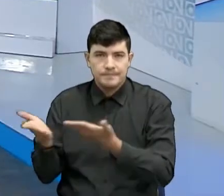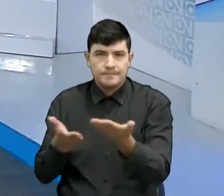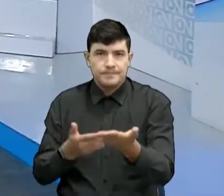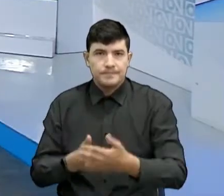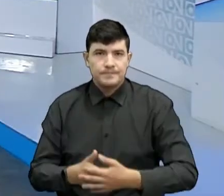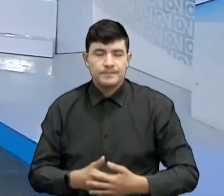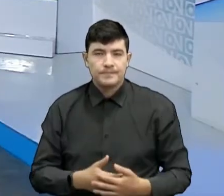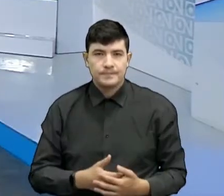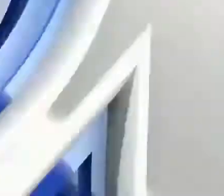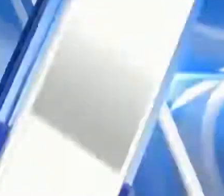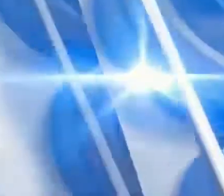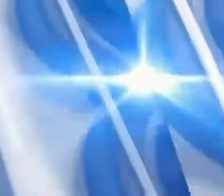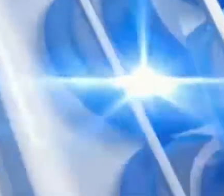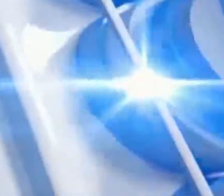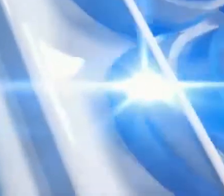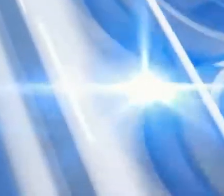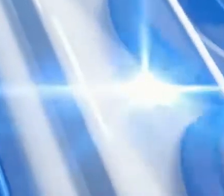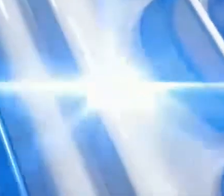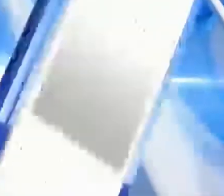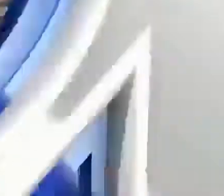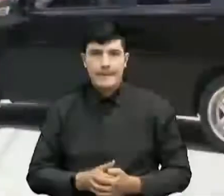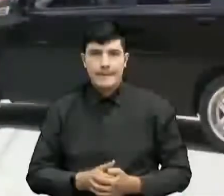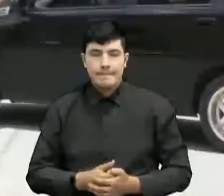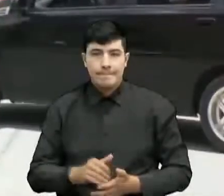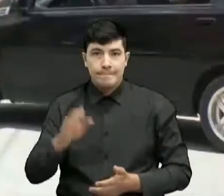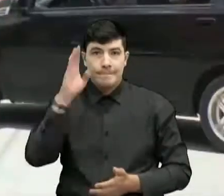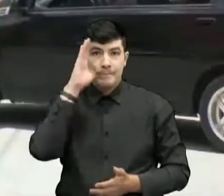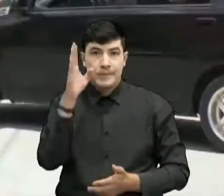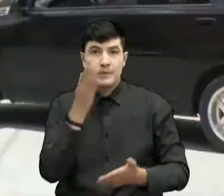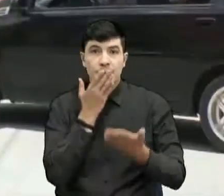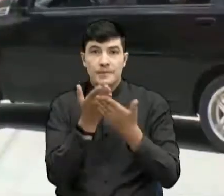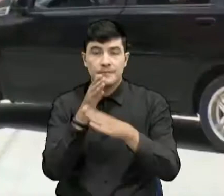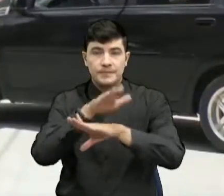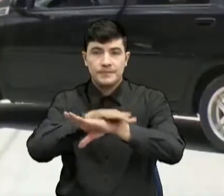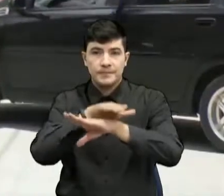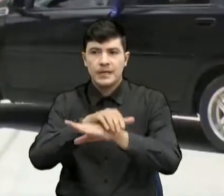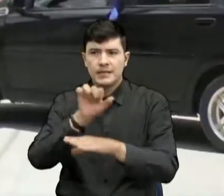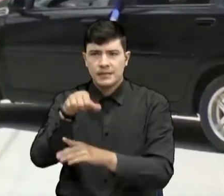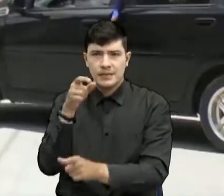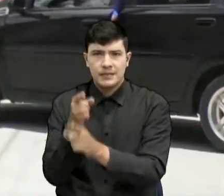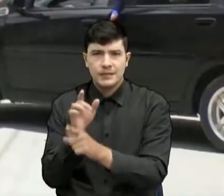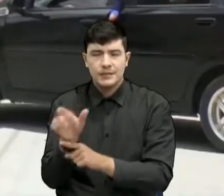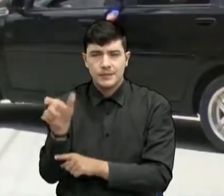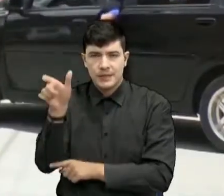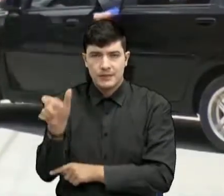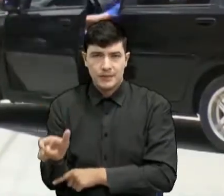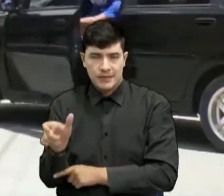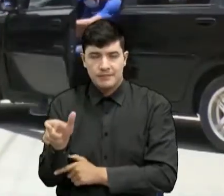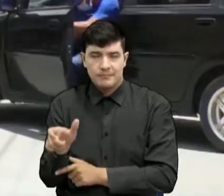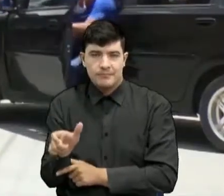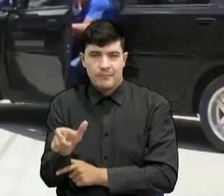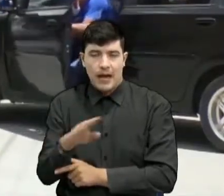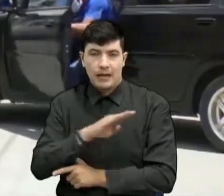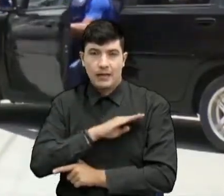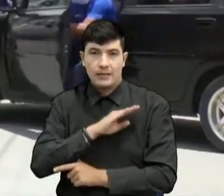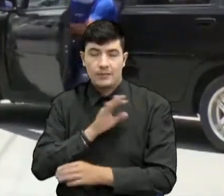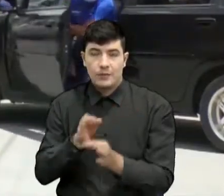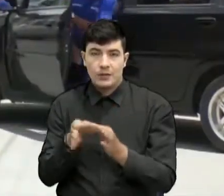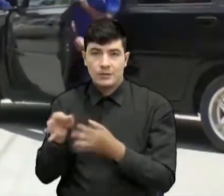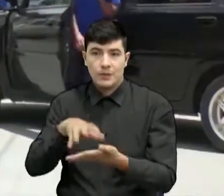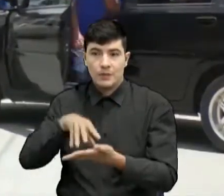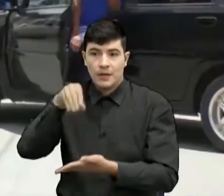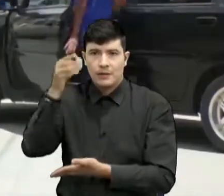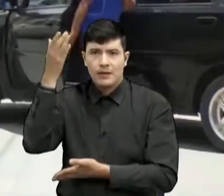Hola, buenas tardes. Pues una vez fue diagnosticado con COVID-19, el alcalde del municipio de Málaga se aisló en su propia vivienda para cumplir con